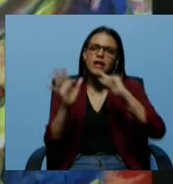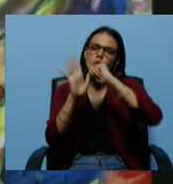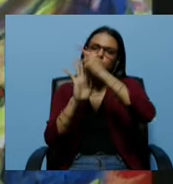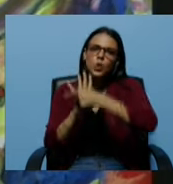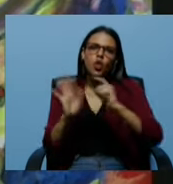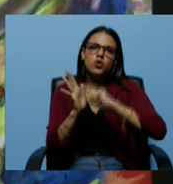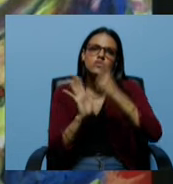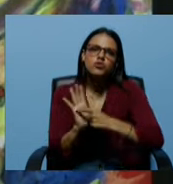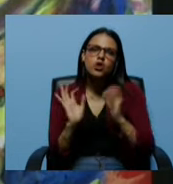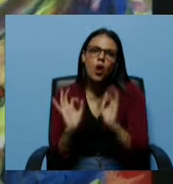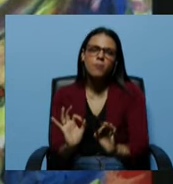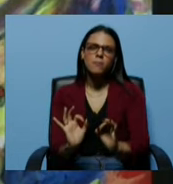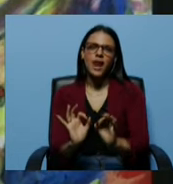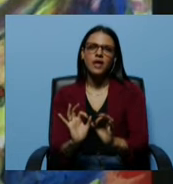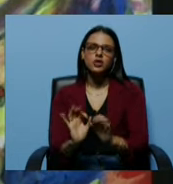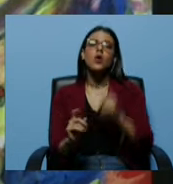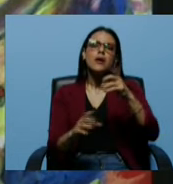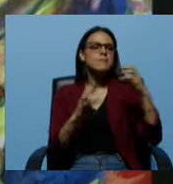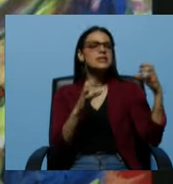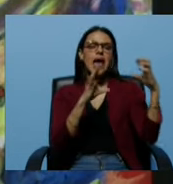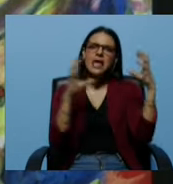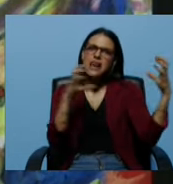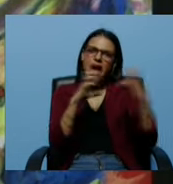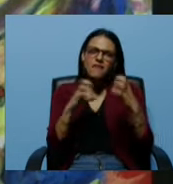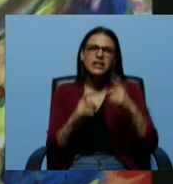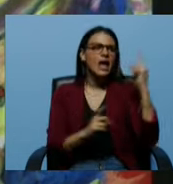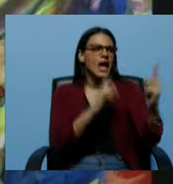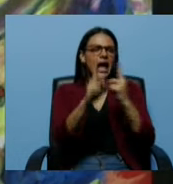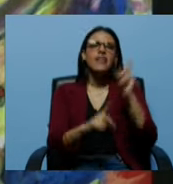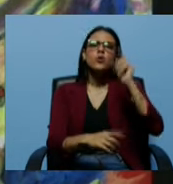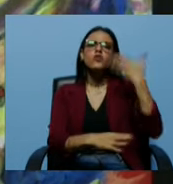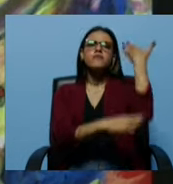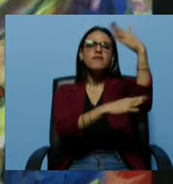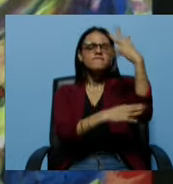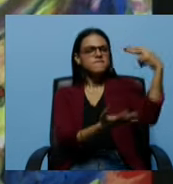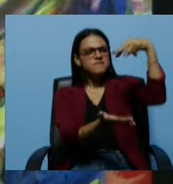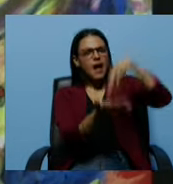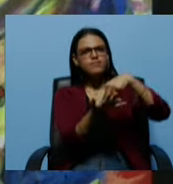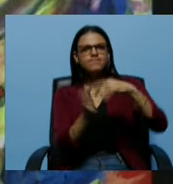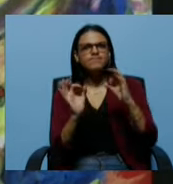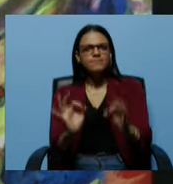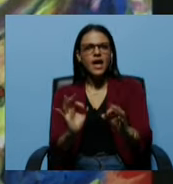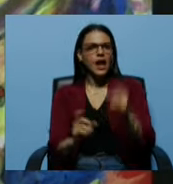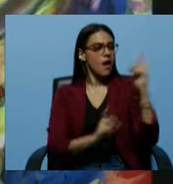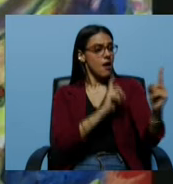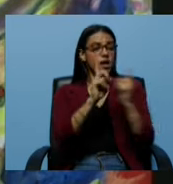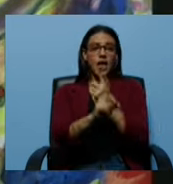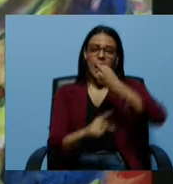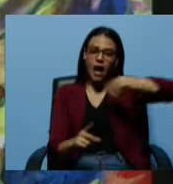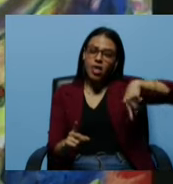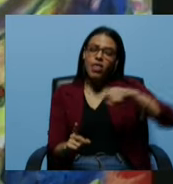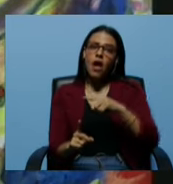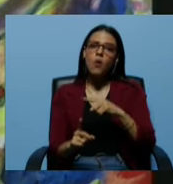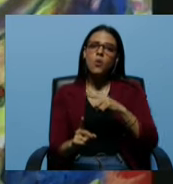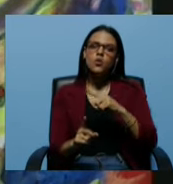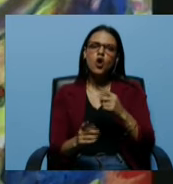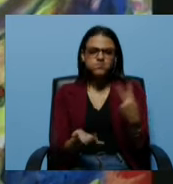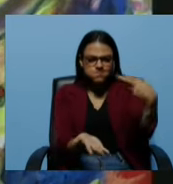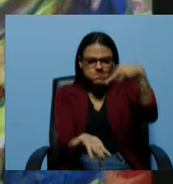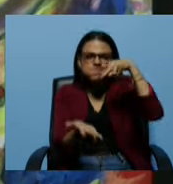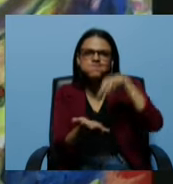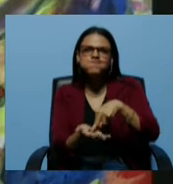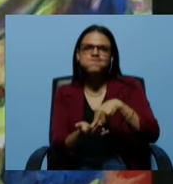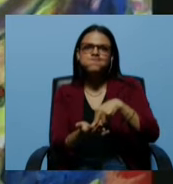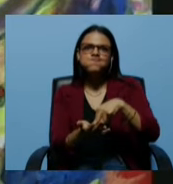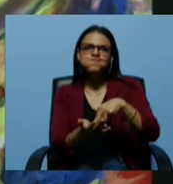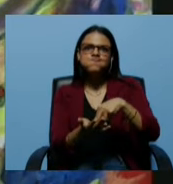dimensiones. En esa batalla cada quien levanta su bandera, cada quien levanta